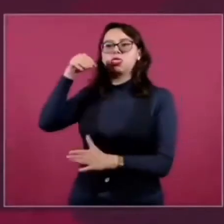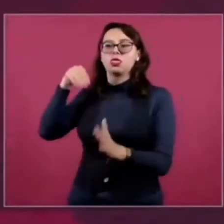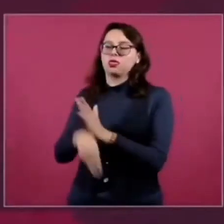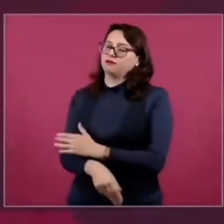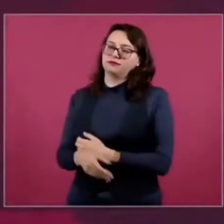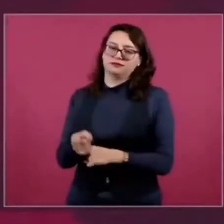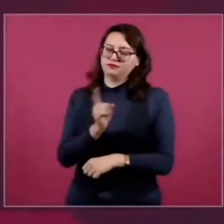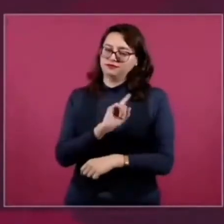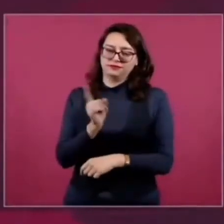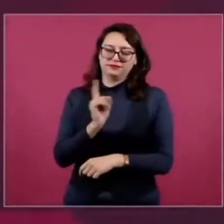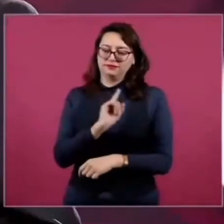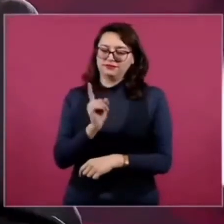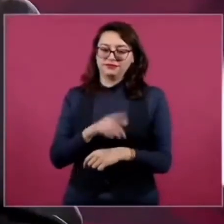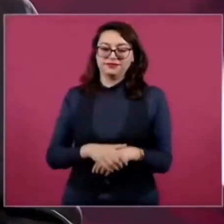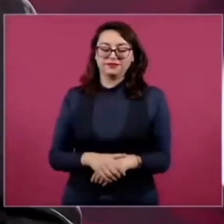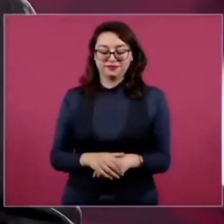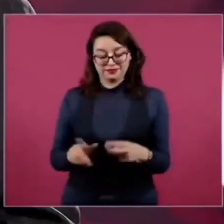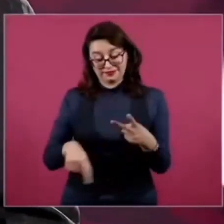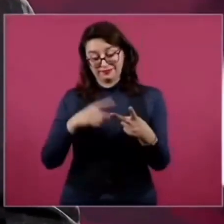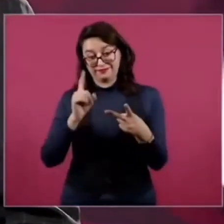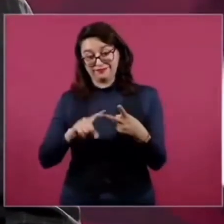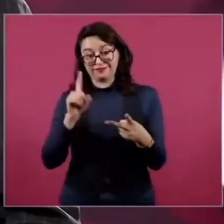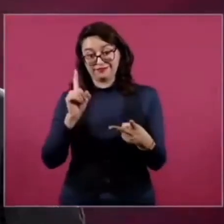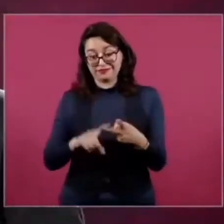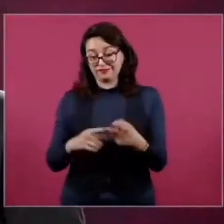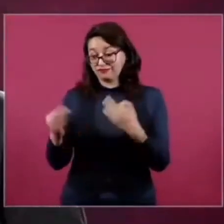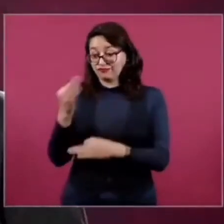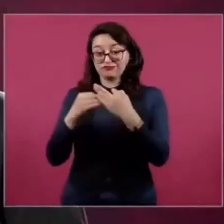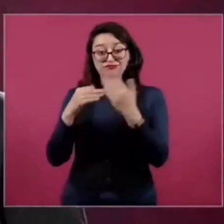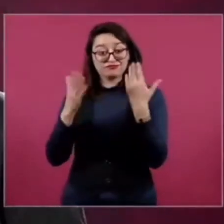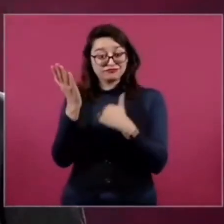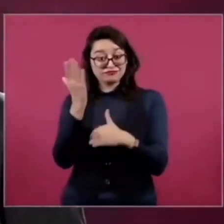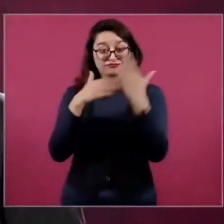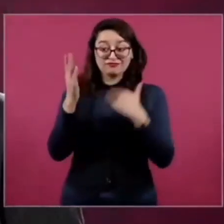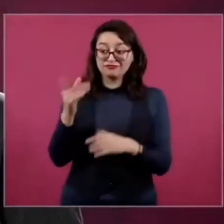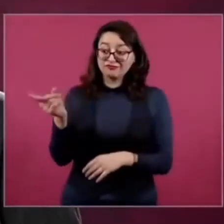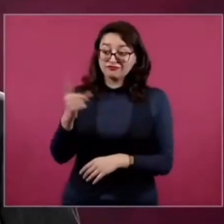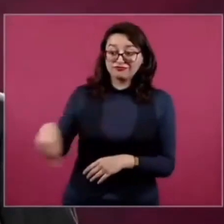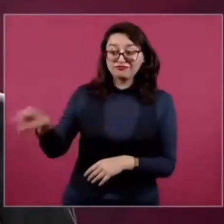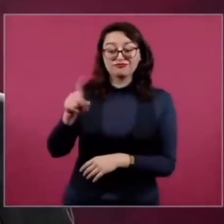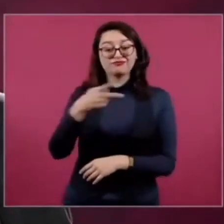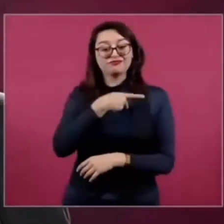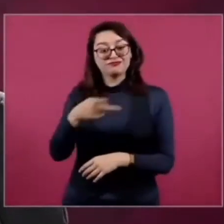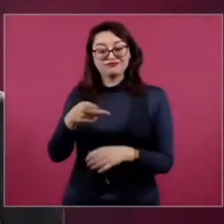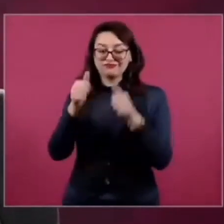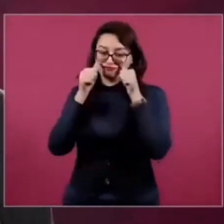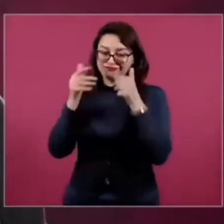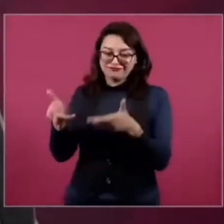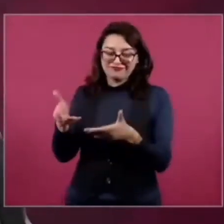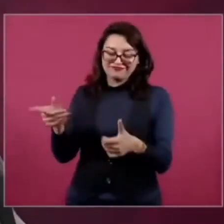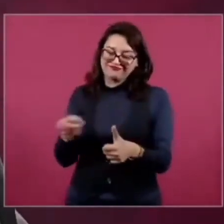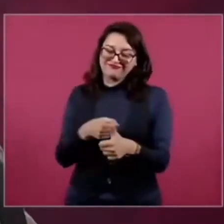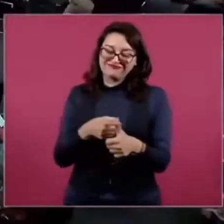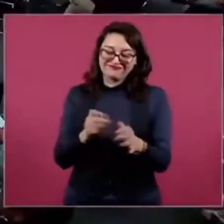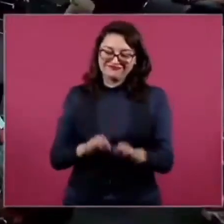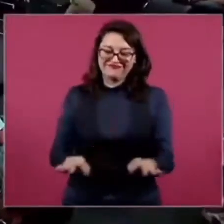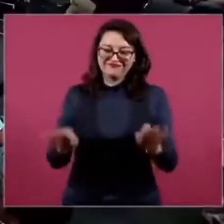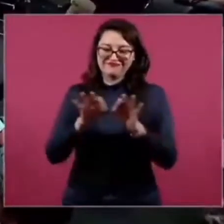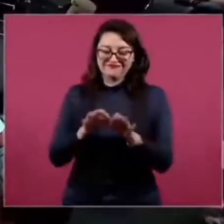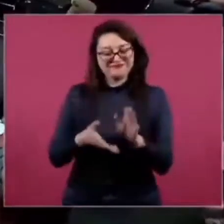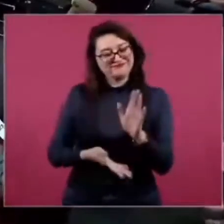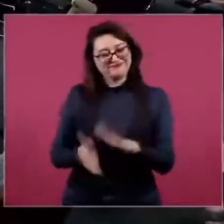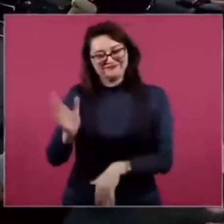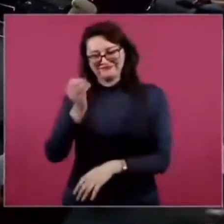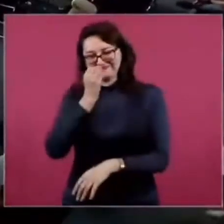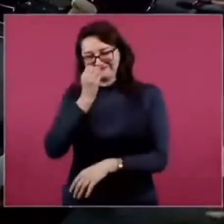segundo es que por el bien de todos, primero los pobres. Y ahora sí, vámonos a desayunar.